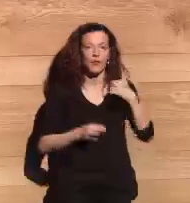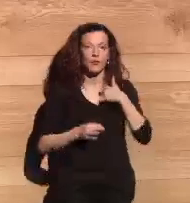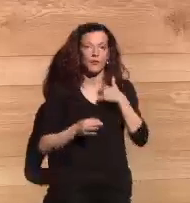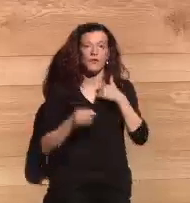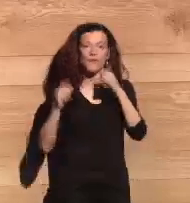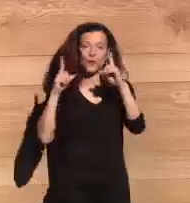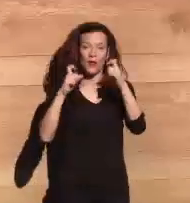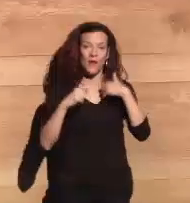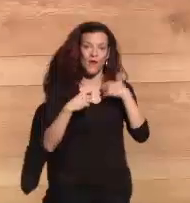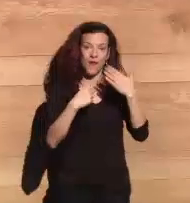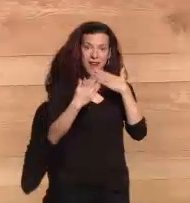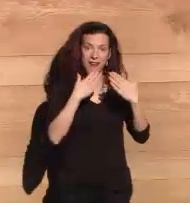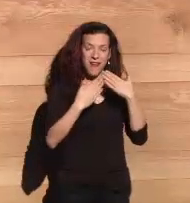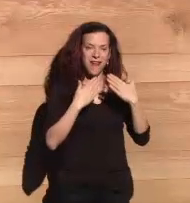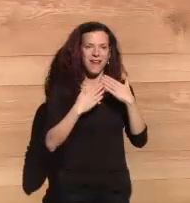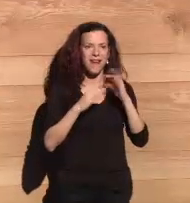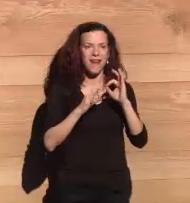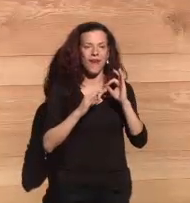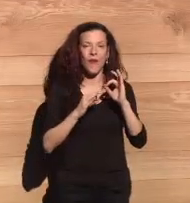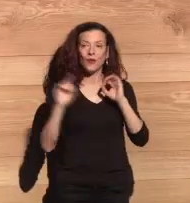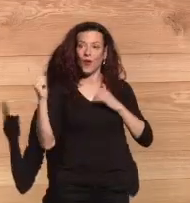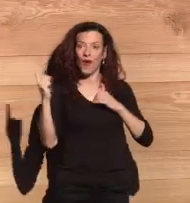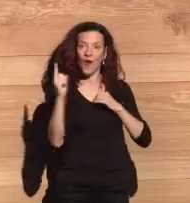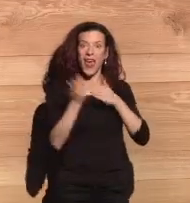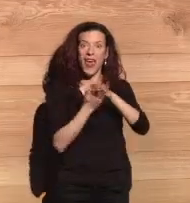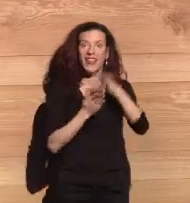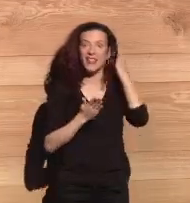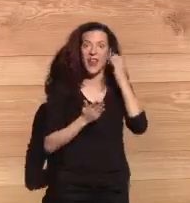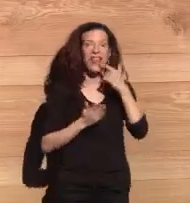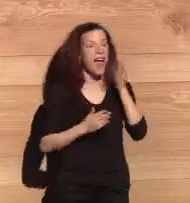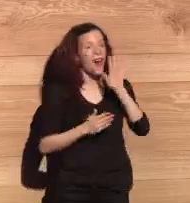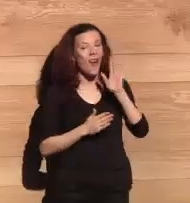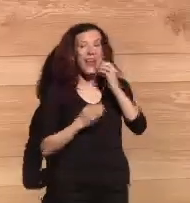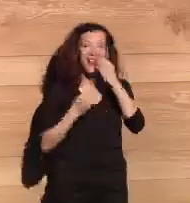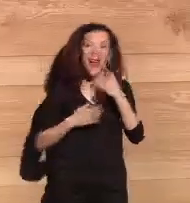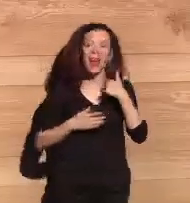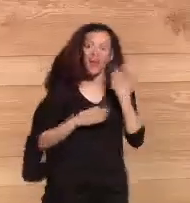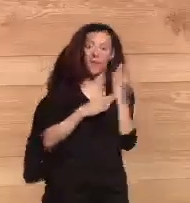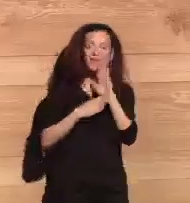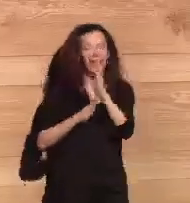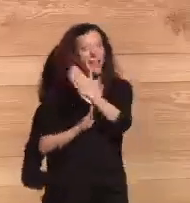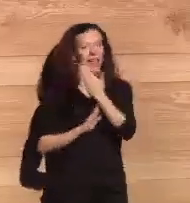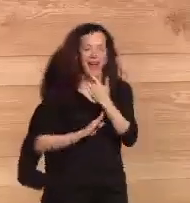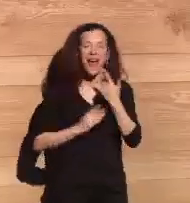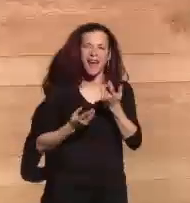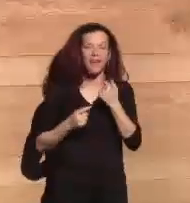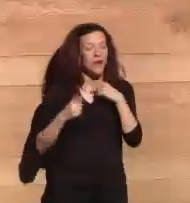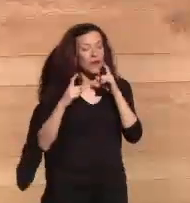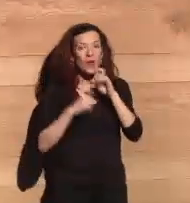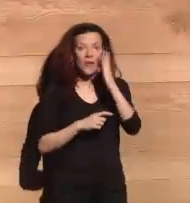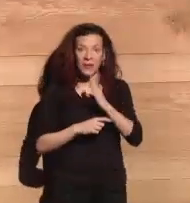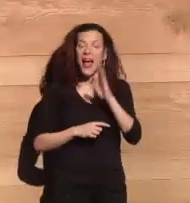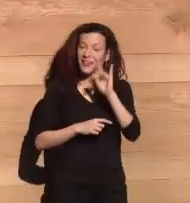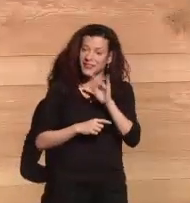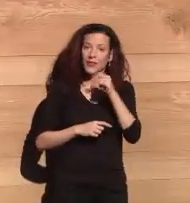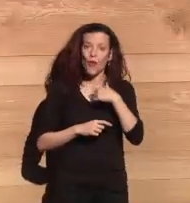ese fotógrafo, pasa esa editora y dice, hola, Cris, ¿cómo estás? Bien, esa es Adriana, fotógrafa de Brasil. Y dice, sí, de